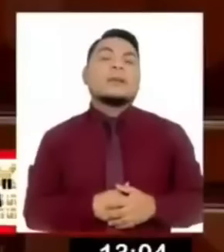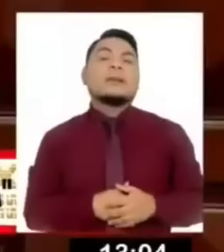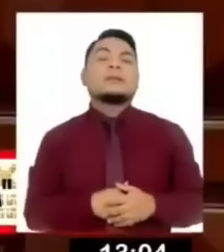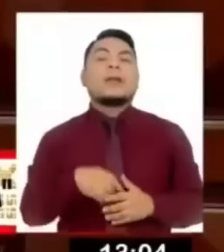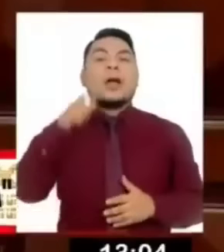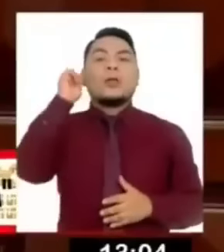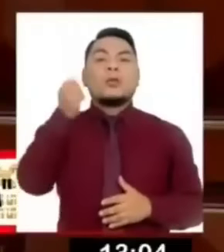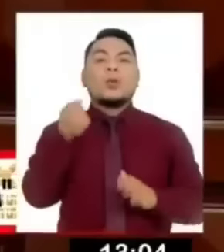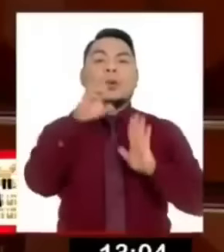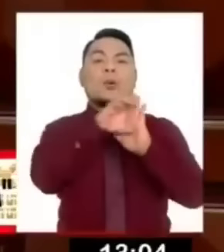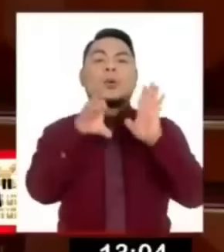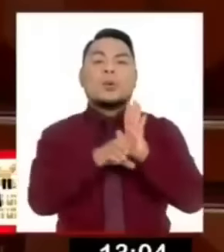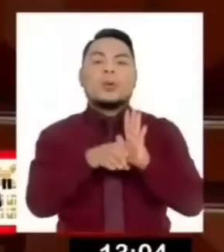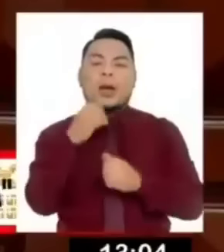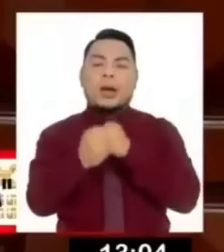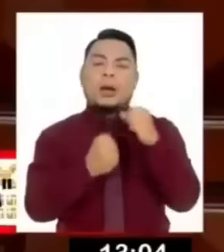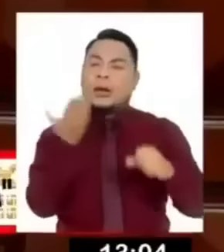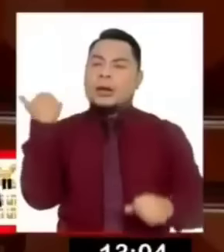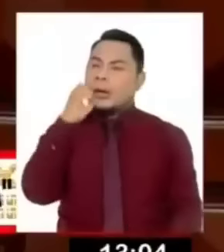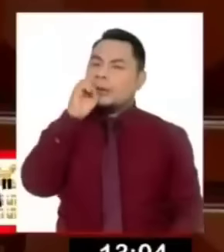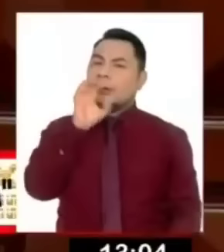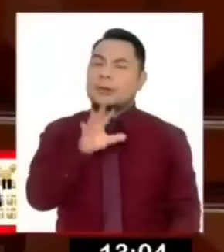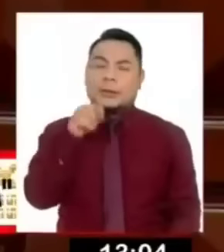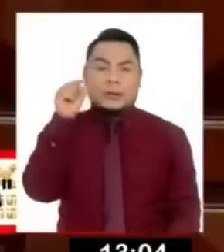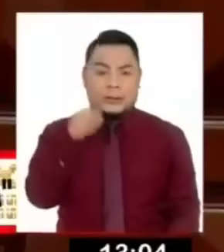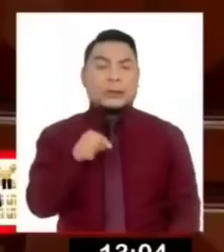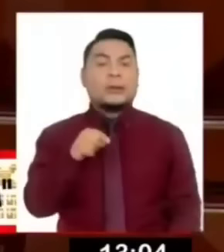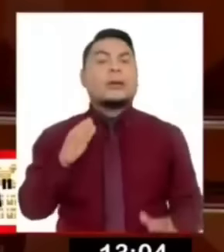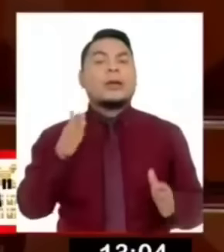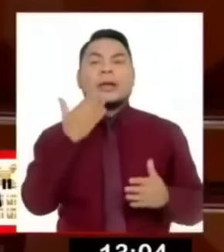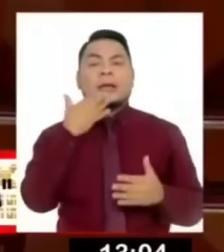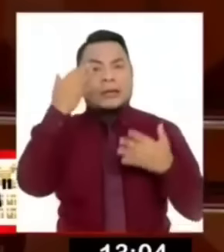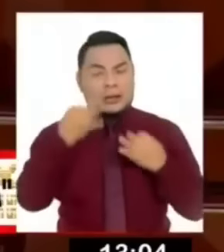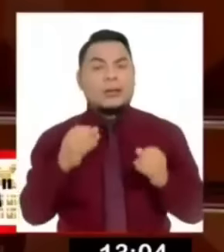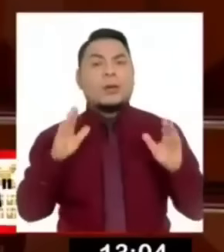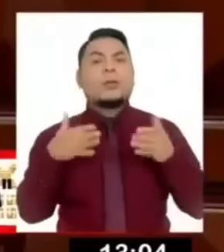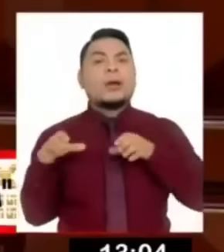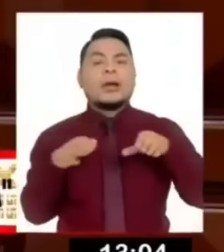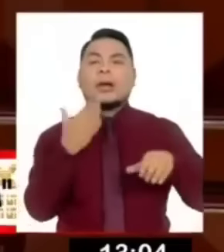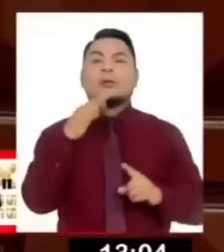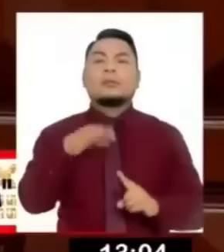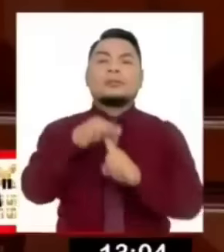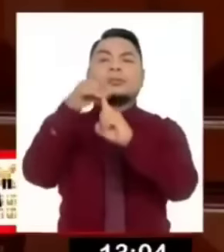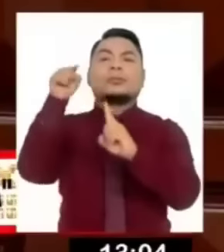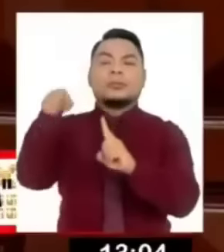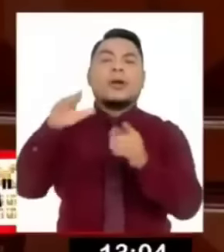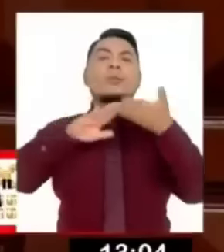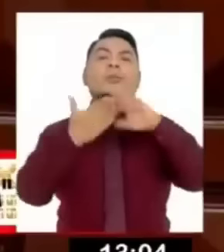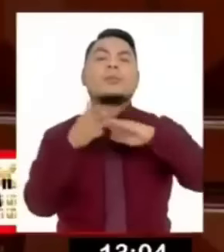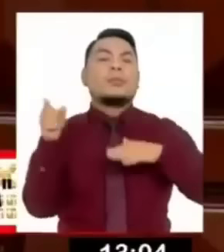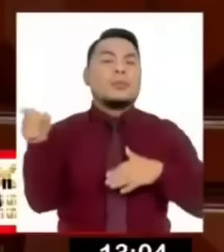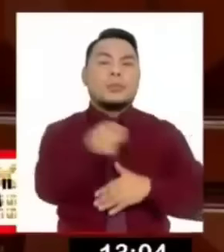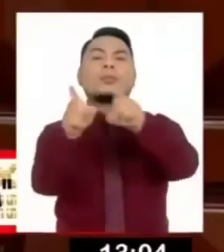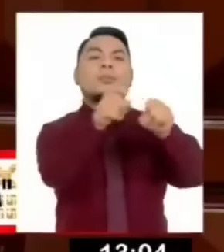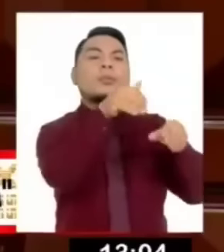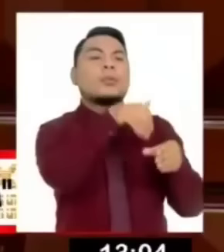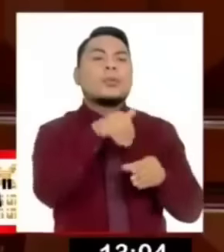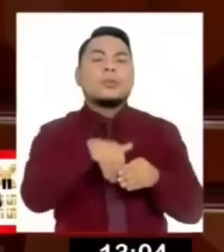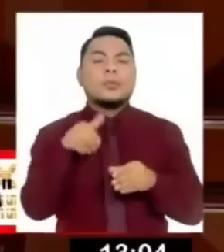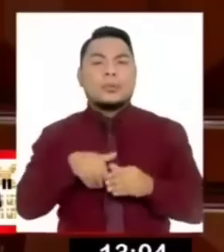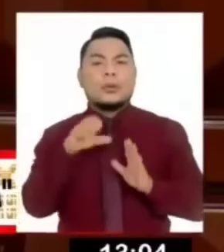El Tribunal Constitucional señaló hace algunos años que este poder debe ser ejercido exclusivamente por el pueblo mediante un